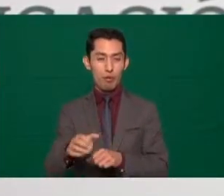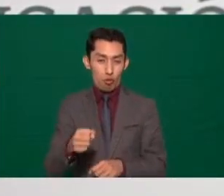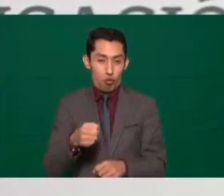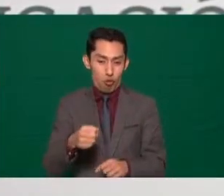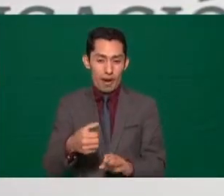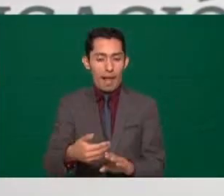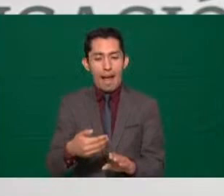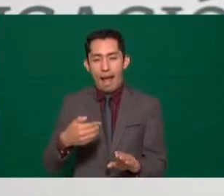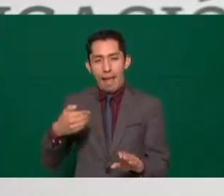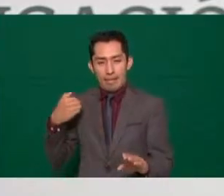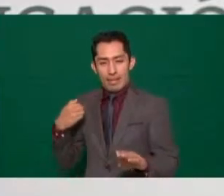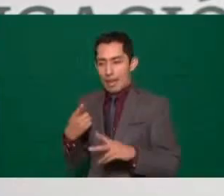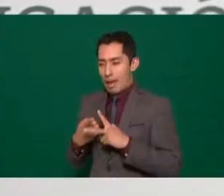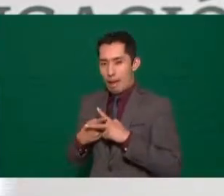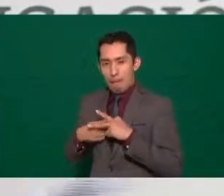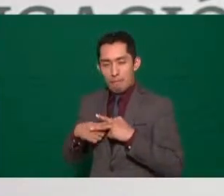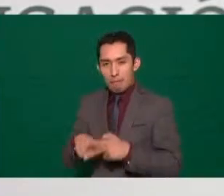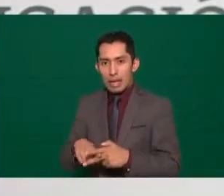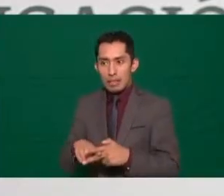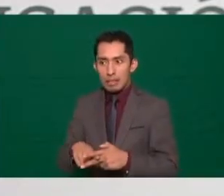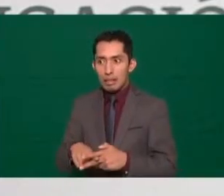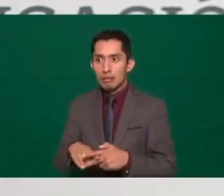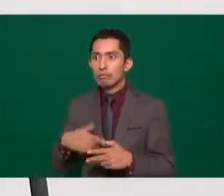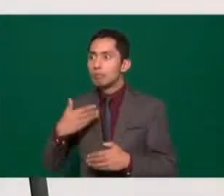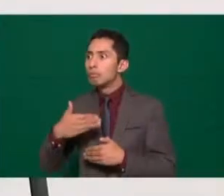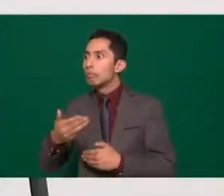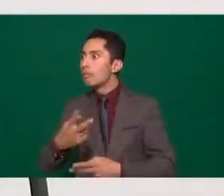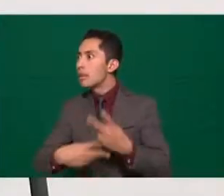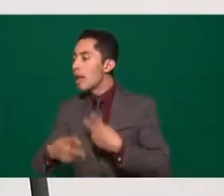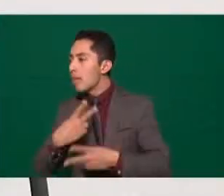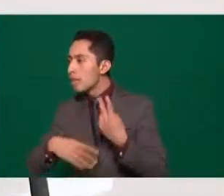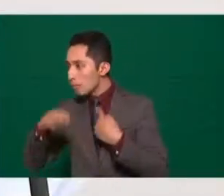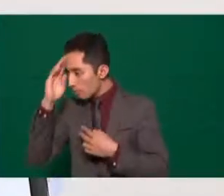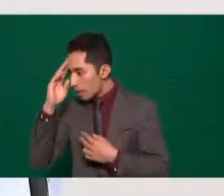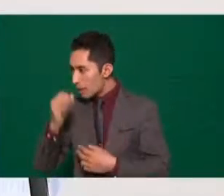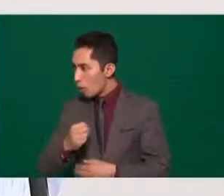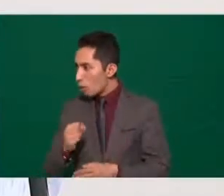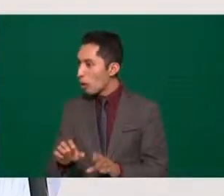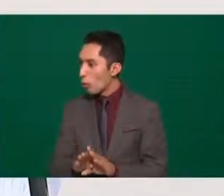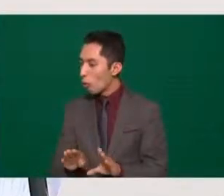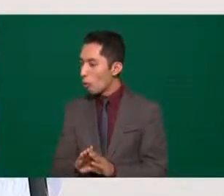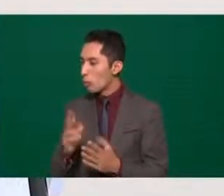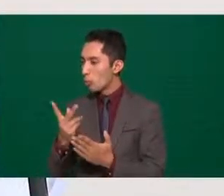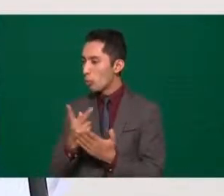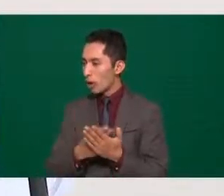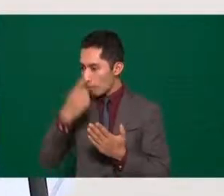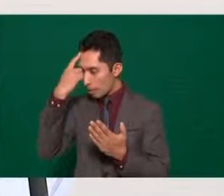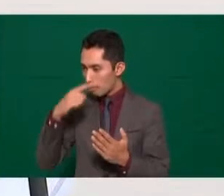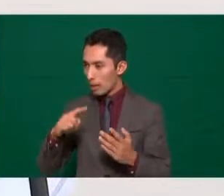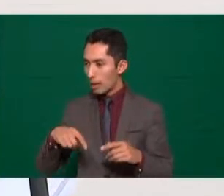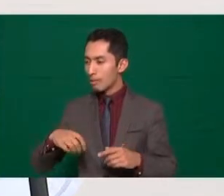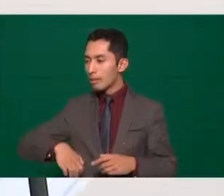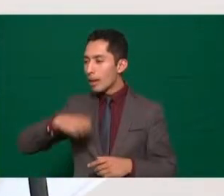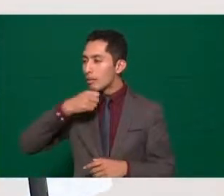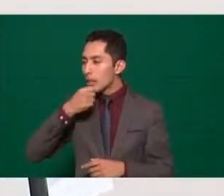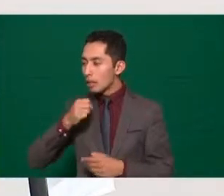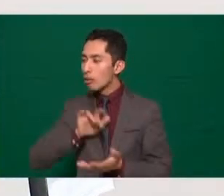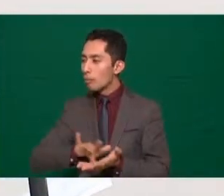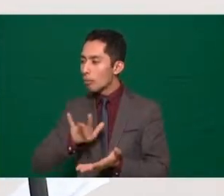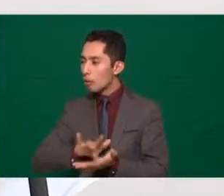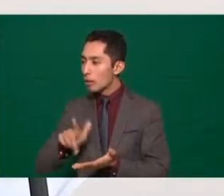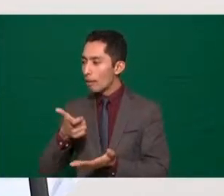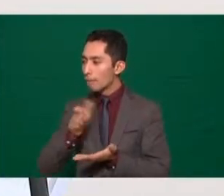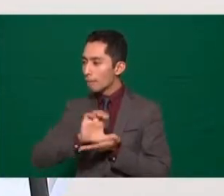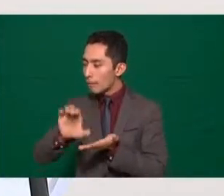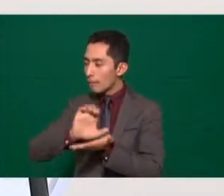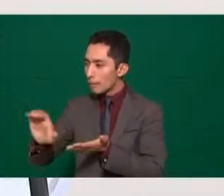se decidió adelantar meses del programa de adultos mayores. Bueno,